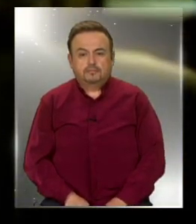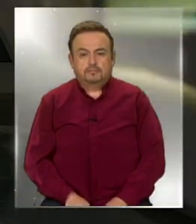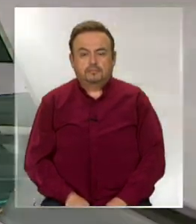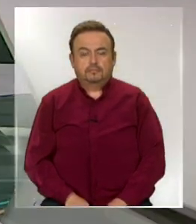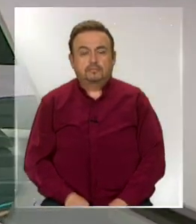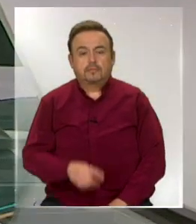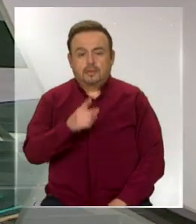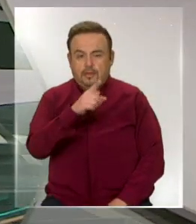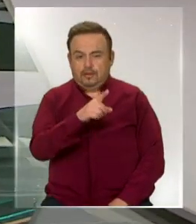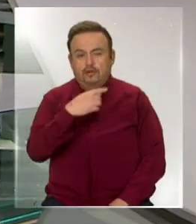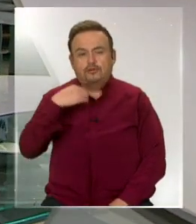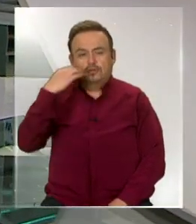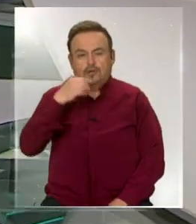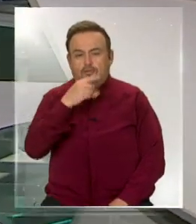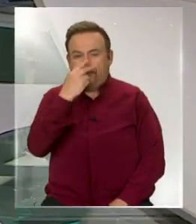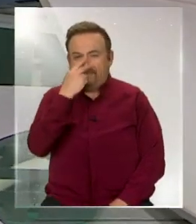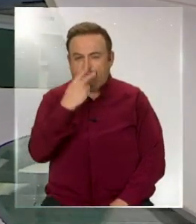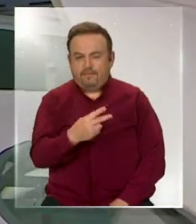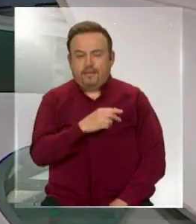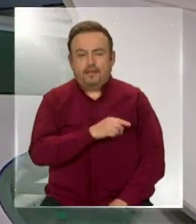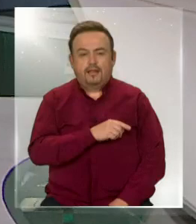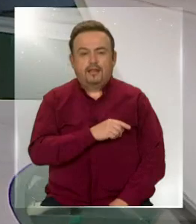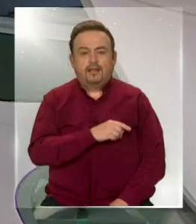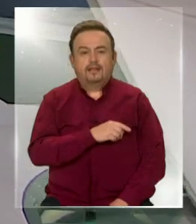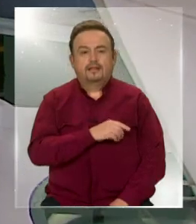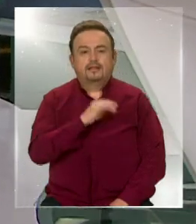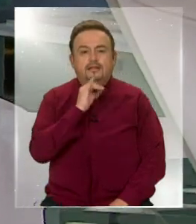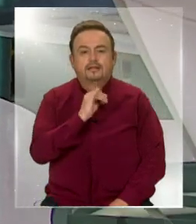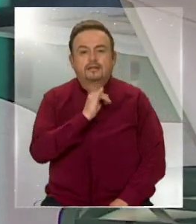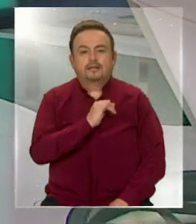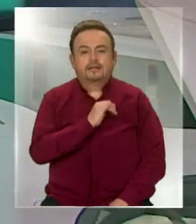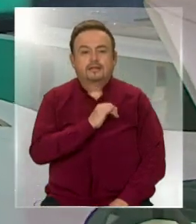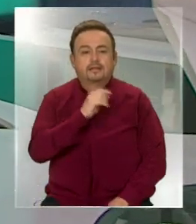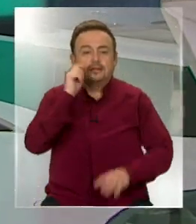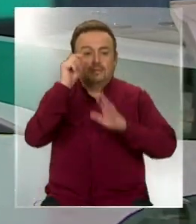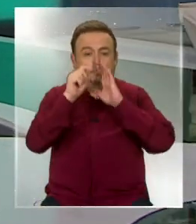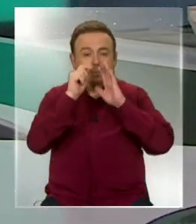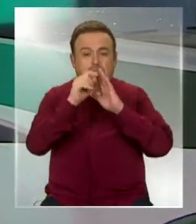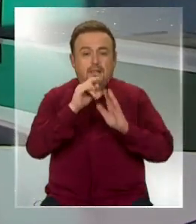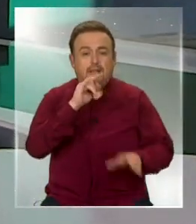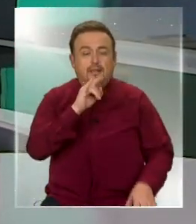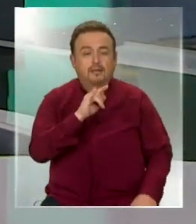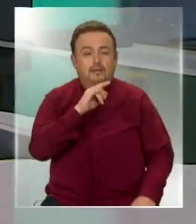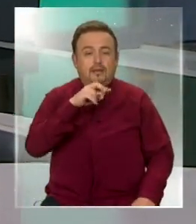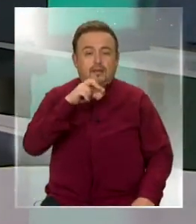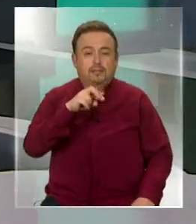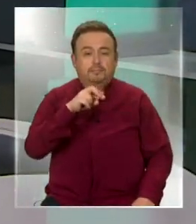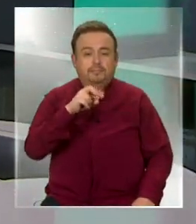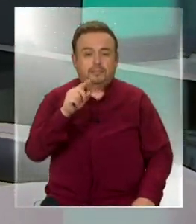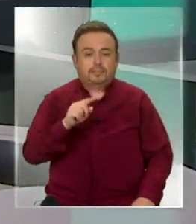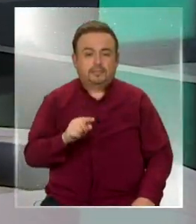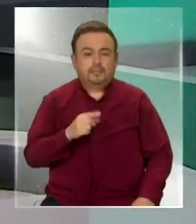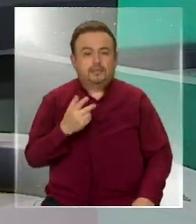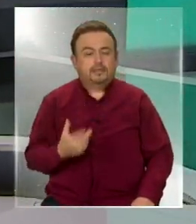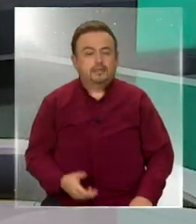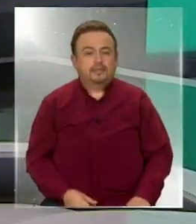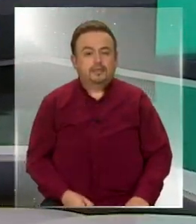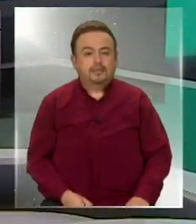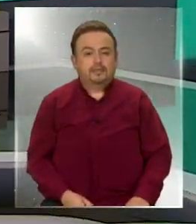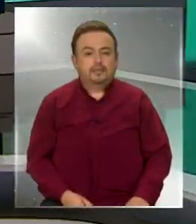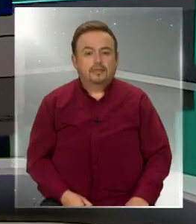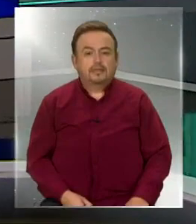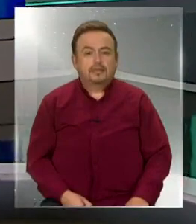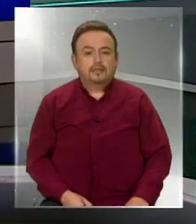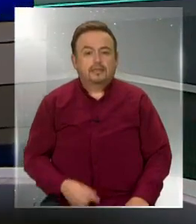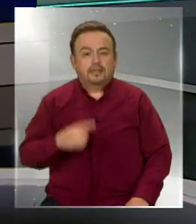Yo sé que tú la viste. ¿Cuál? Up. Pero por supuesto, qué película más linda. Y ya me encanta. Uno empieza a